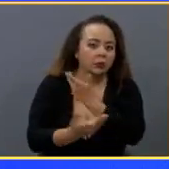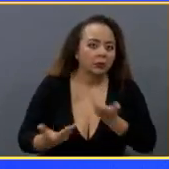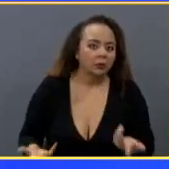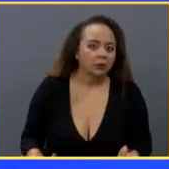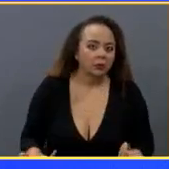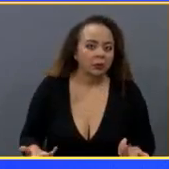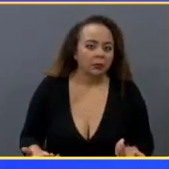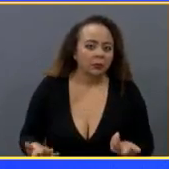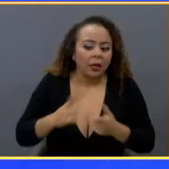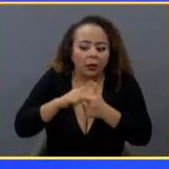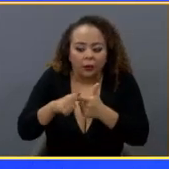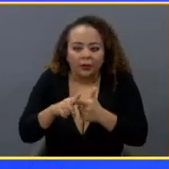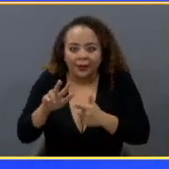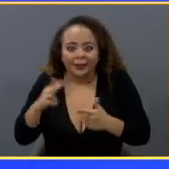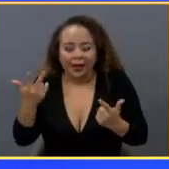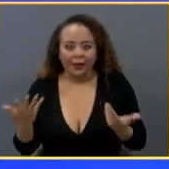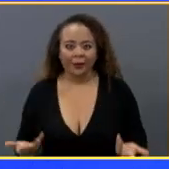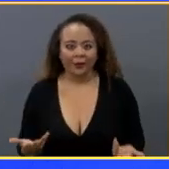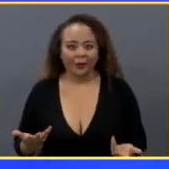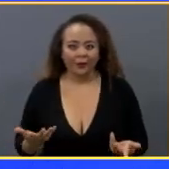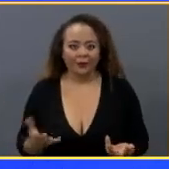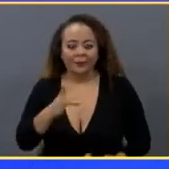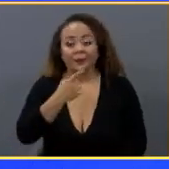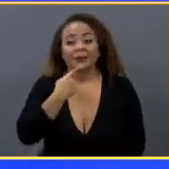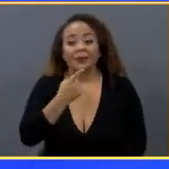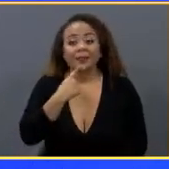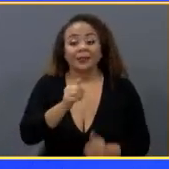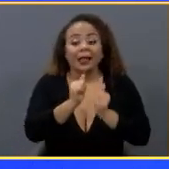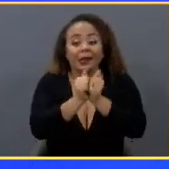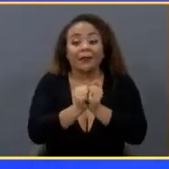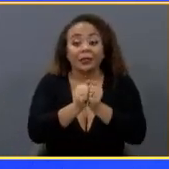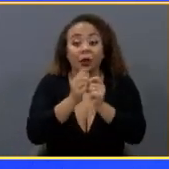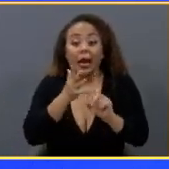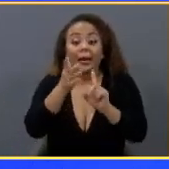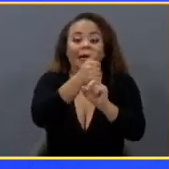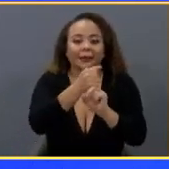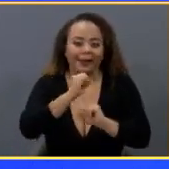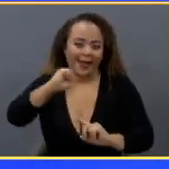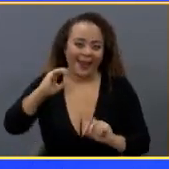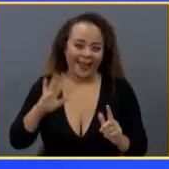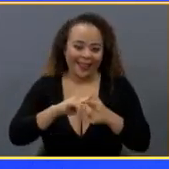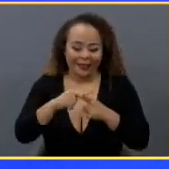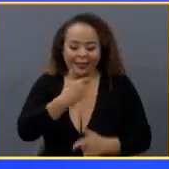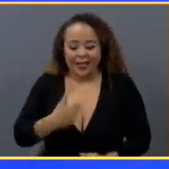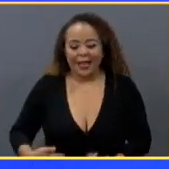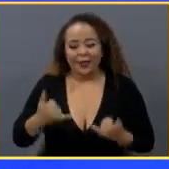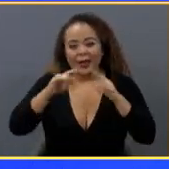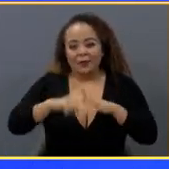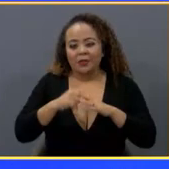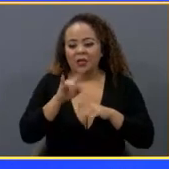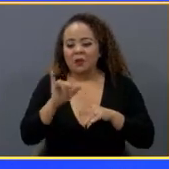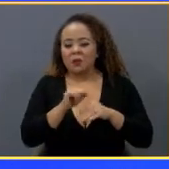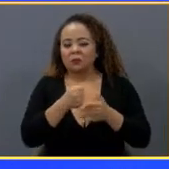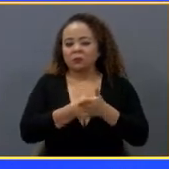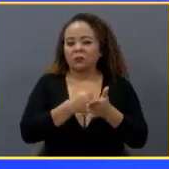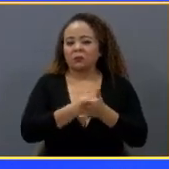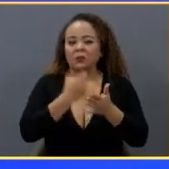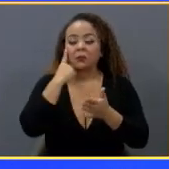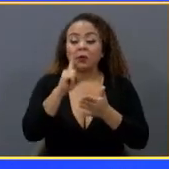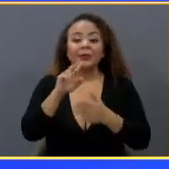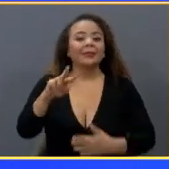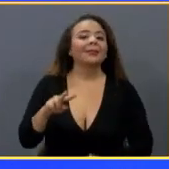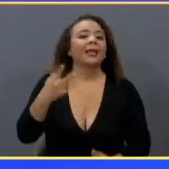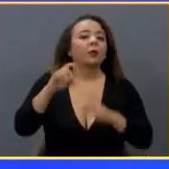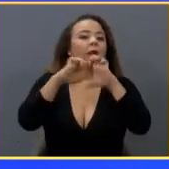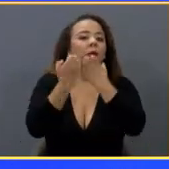a ser prácticamente el tercero, ¿sabes? Y dicen que caballo que alcanza gana, ¿verdad? Entonces, Herediano ya entraría en una pugna ahí por ser el